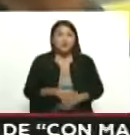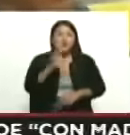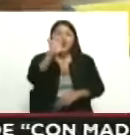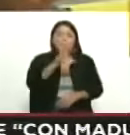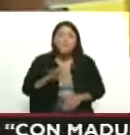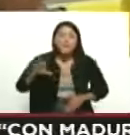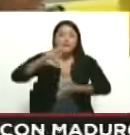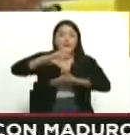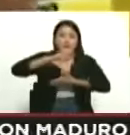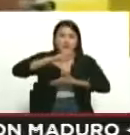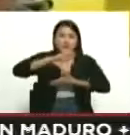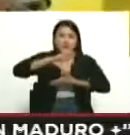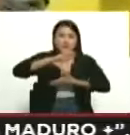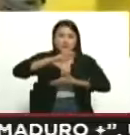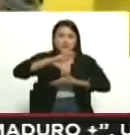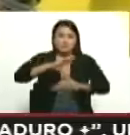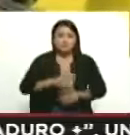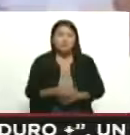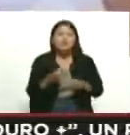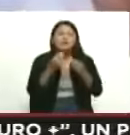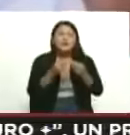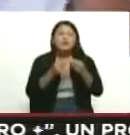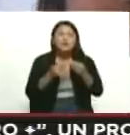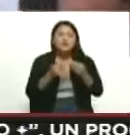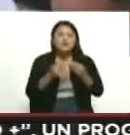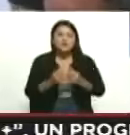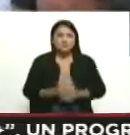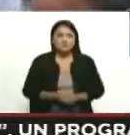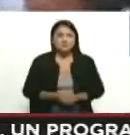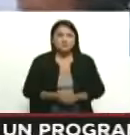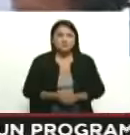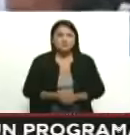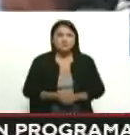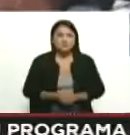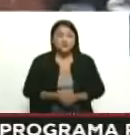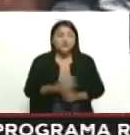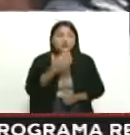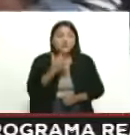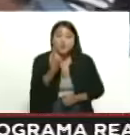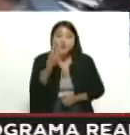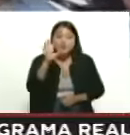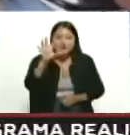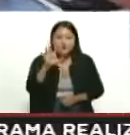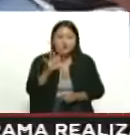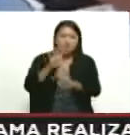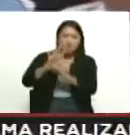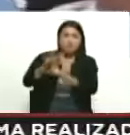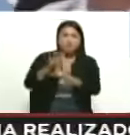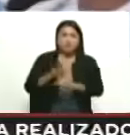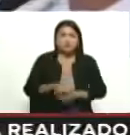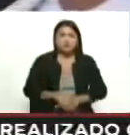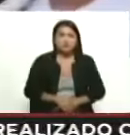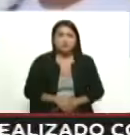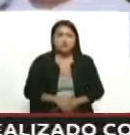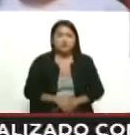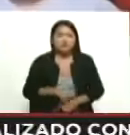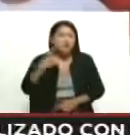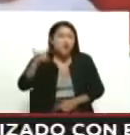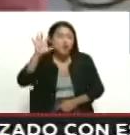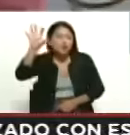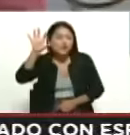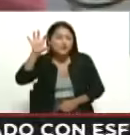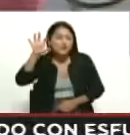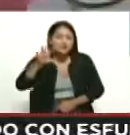de América para que contemplaba que cuando un país fuese agredido por una potencia extranjera o un país